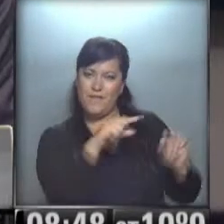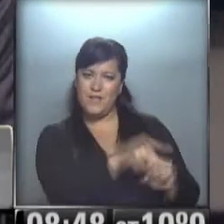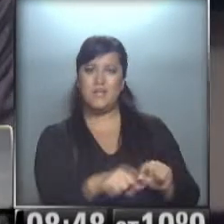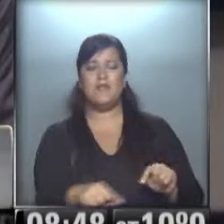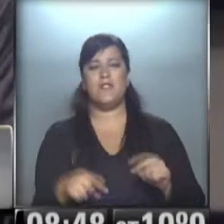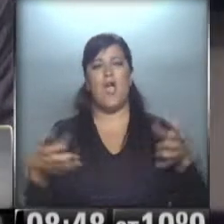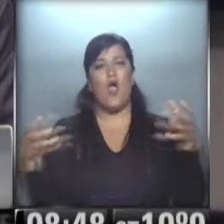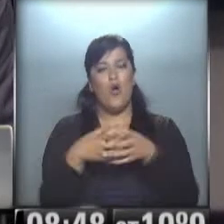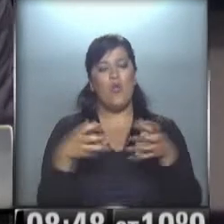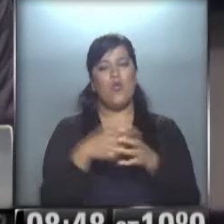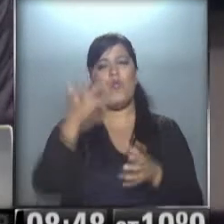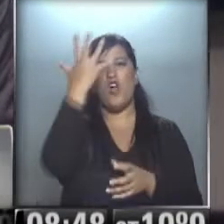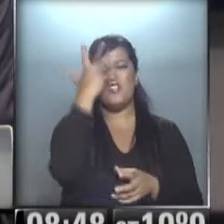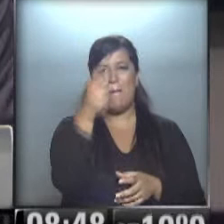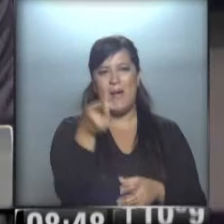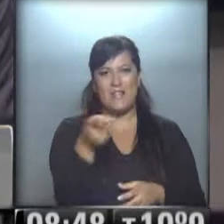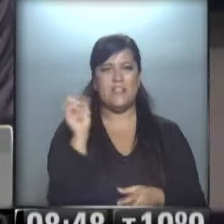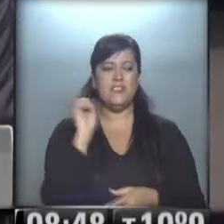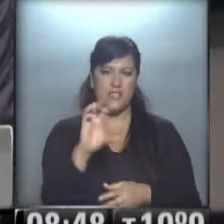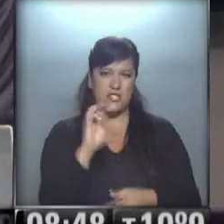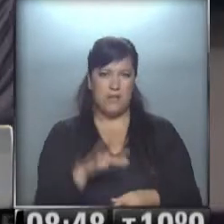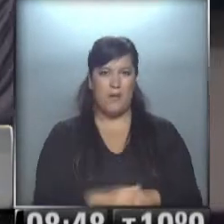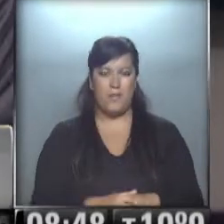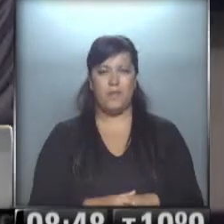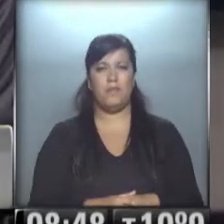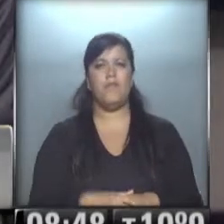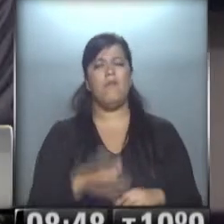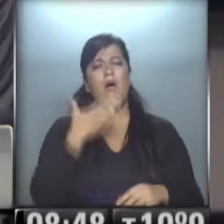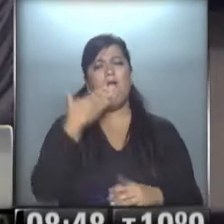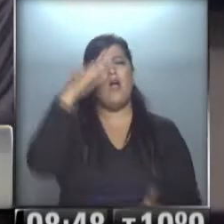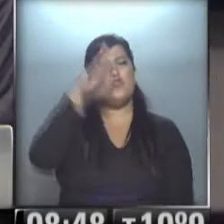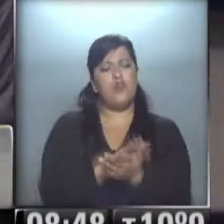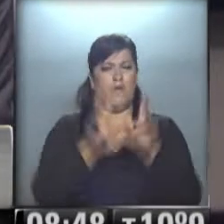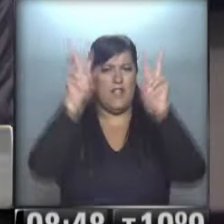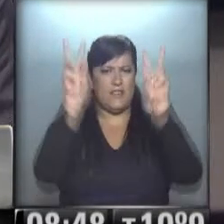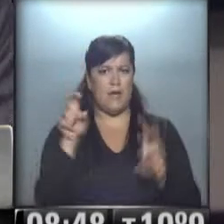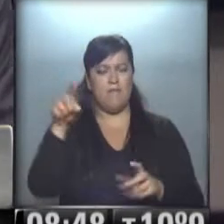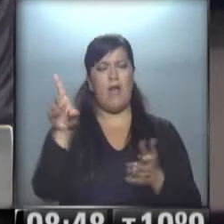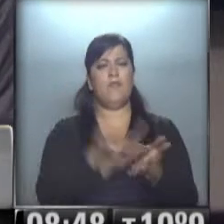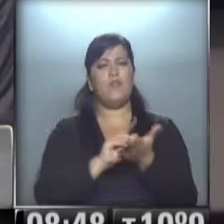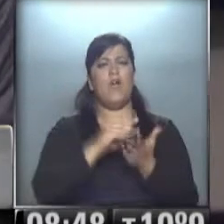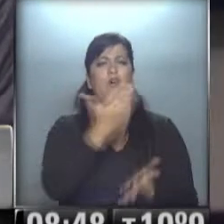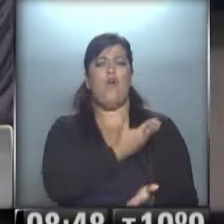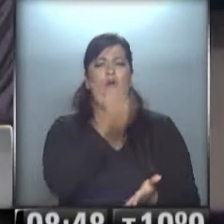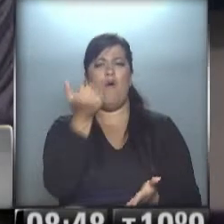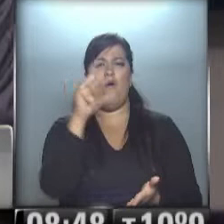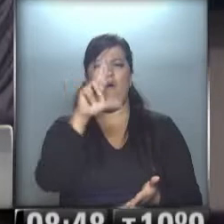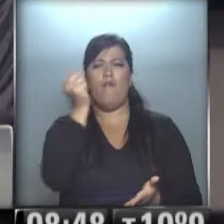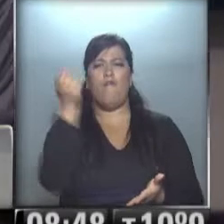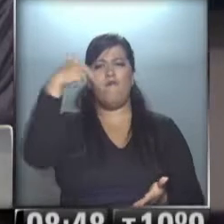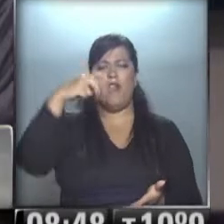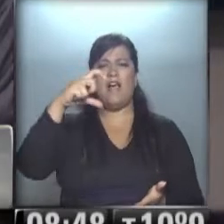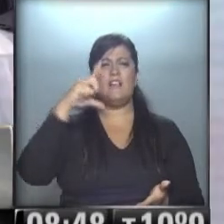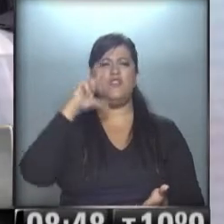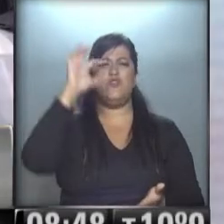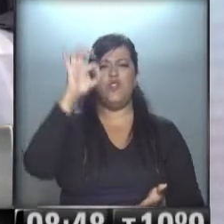San Martín, el grupo que encabeza el presidente de la Cámara de Diputados, Julián Domínguez, para hablar sobre este tema. Diputado Francioni, buen día. Fernando Fracchelli lo saluda. ¿Qué